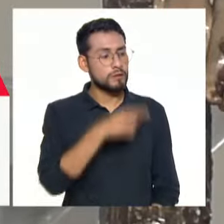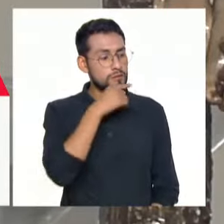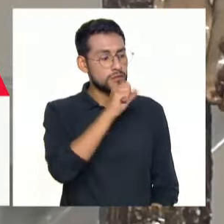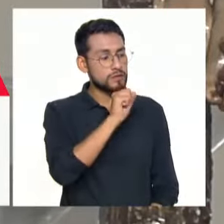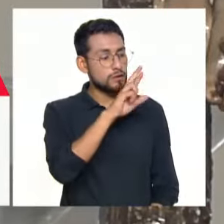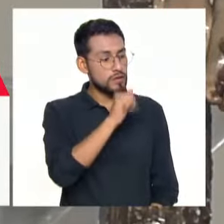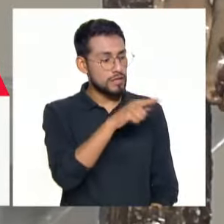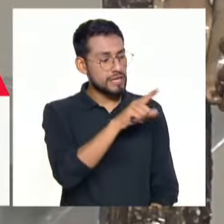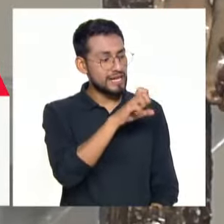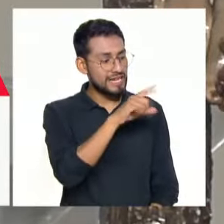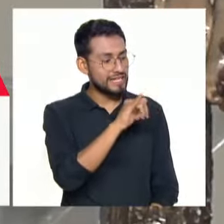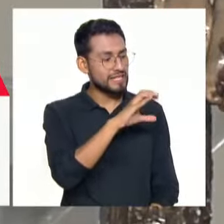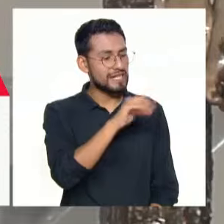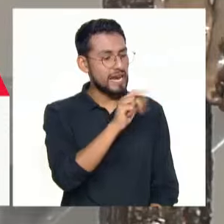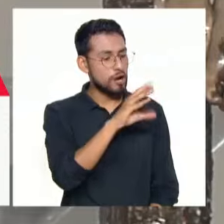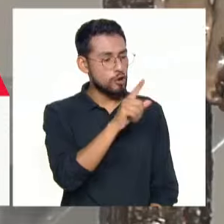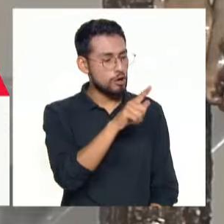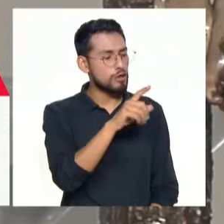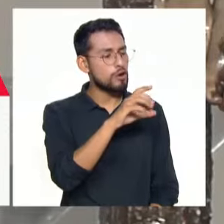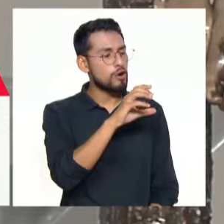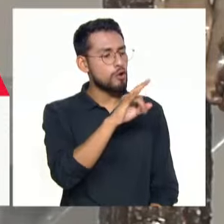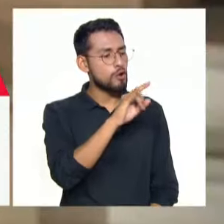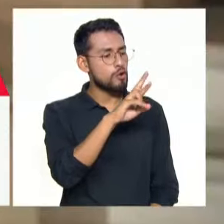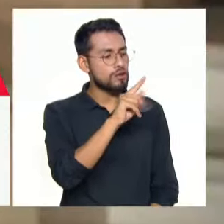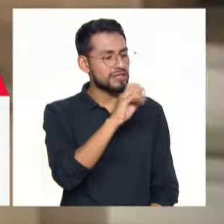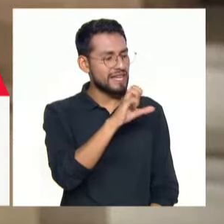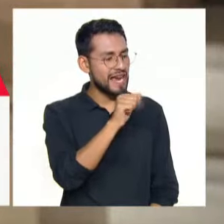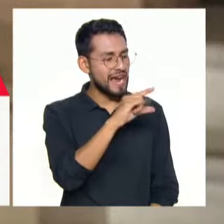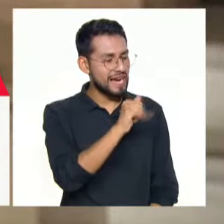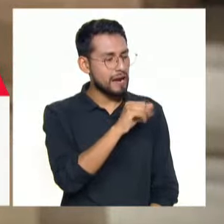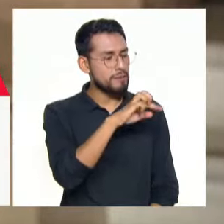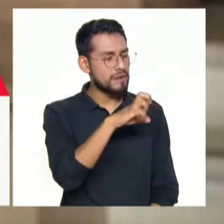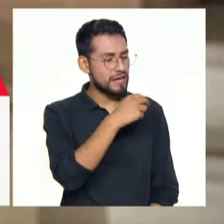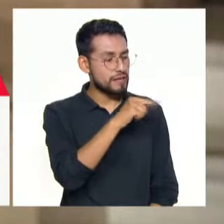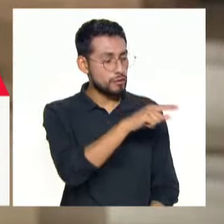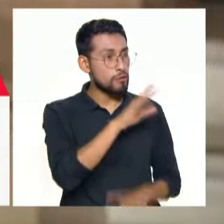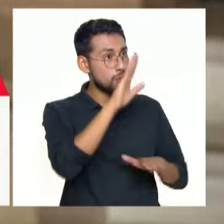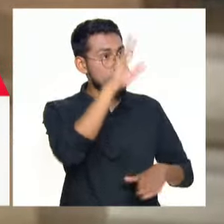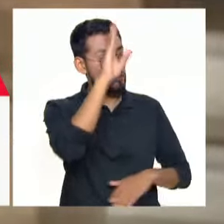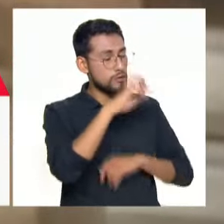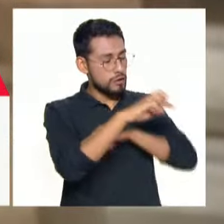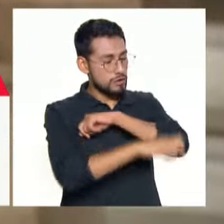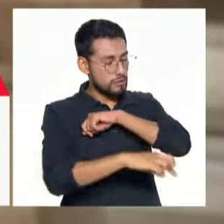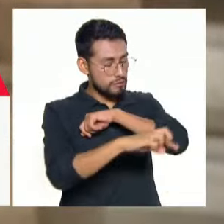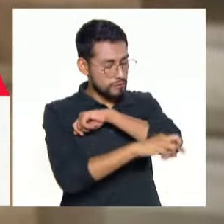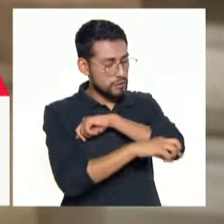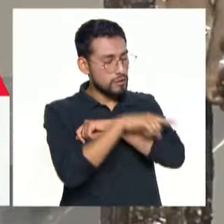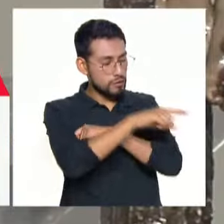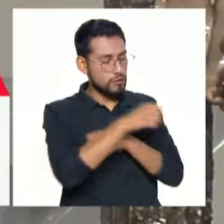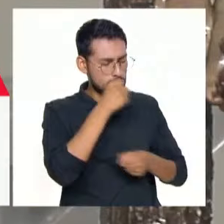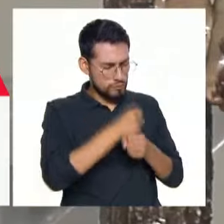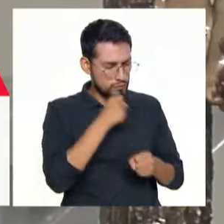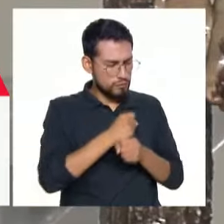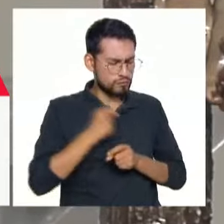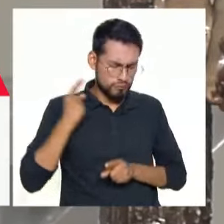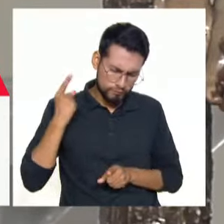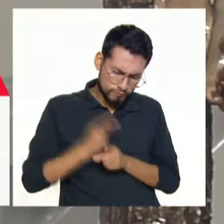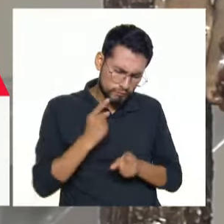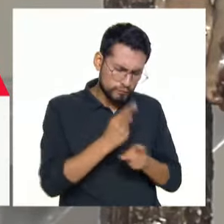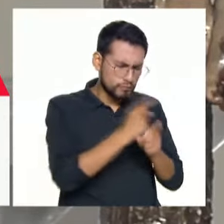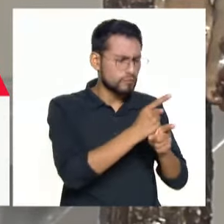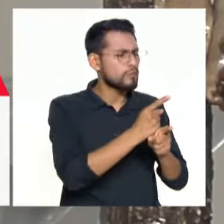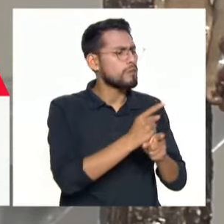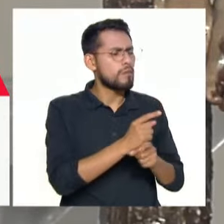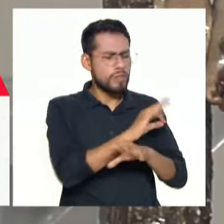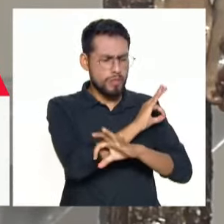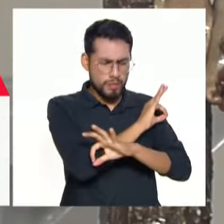Señora Leslie Carol Urteaga Peña, ¿jura usted por Dios y la patria desempeñar leal y